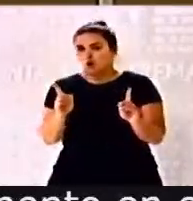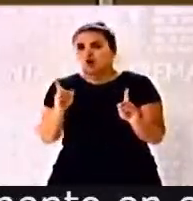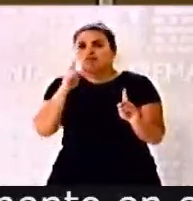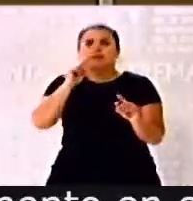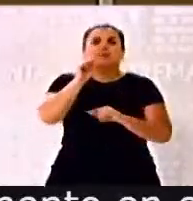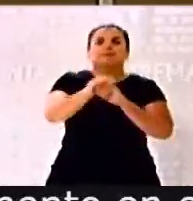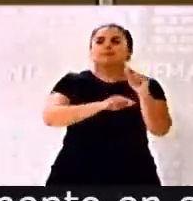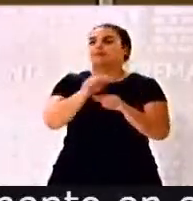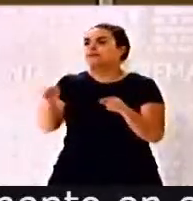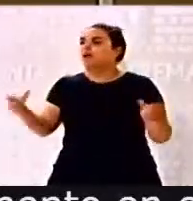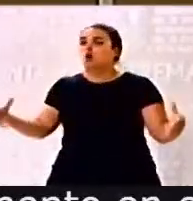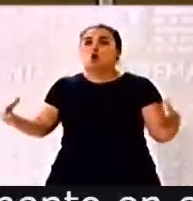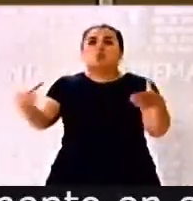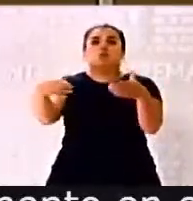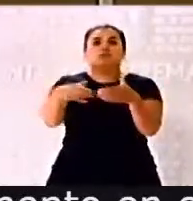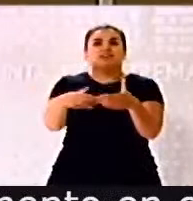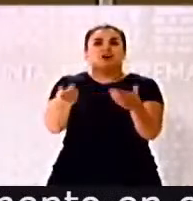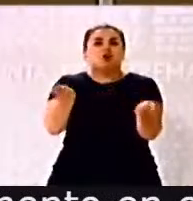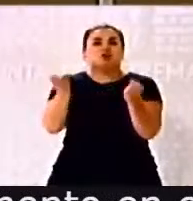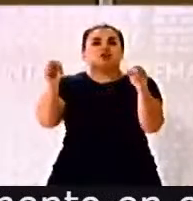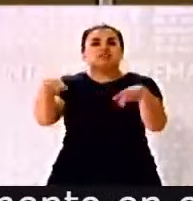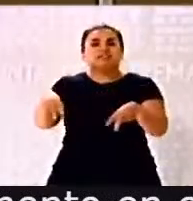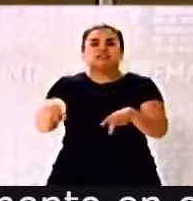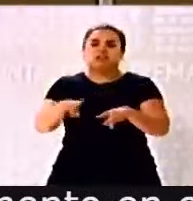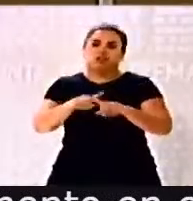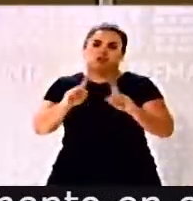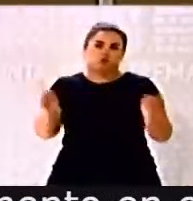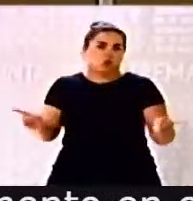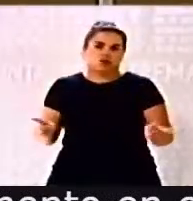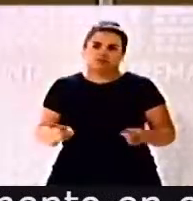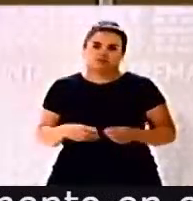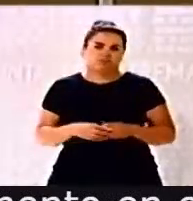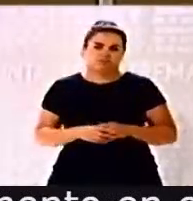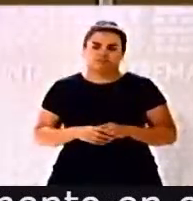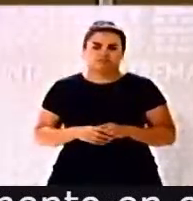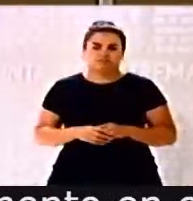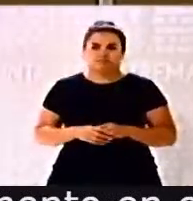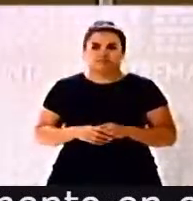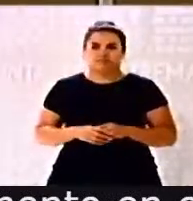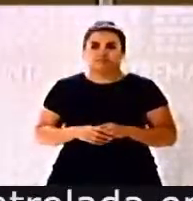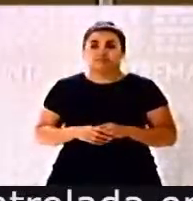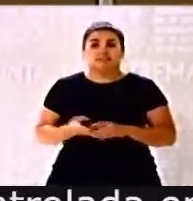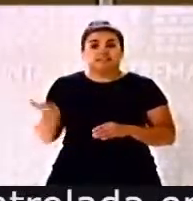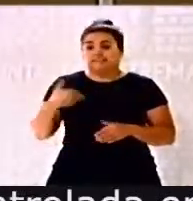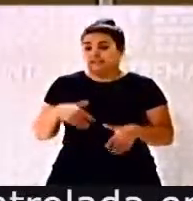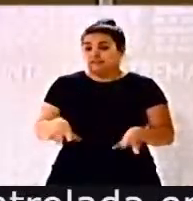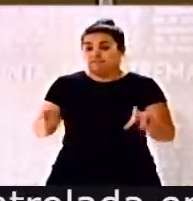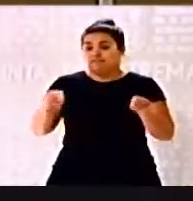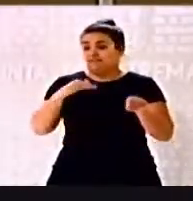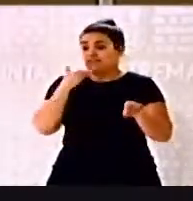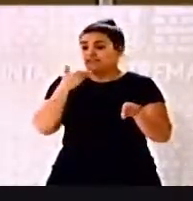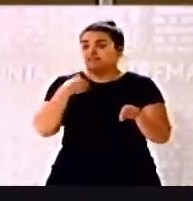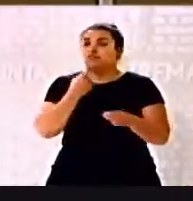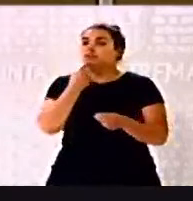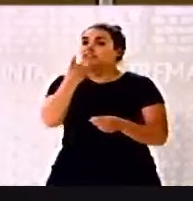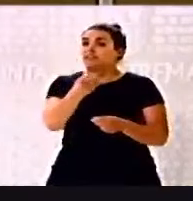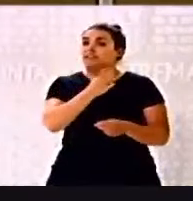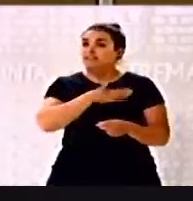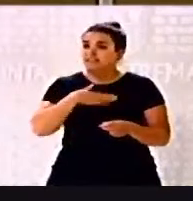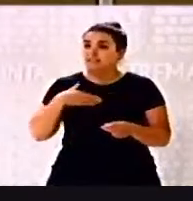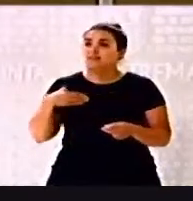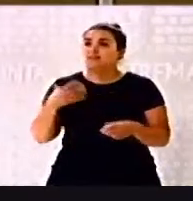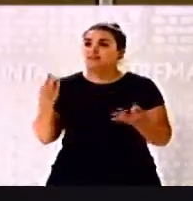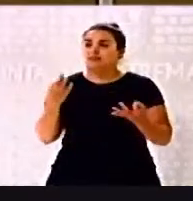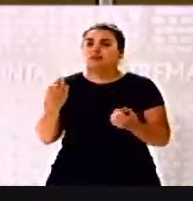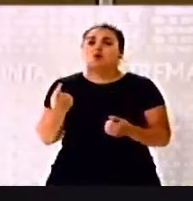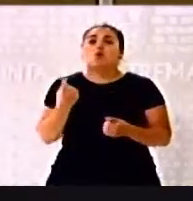transmisión comunitaria descontrolada tampoco en este brote. Para finalizar, les quiero decir que seguimos solamente con